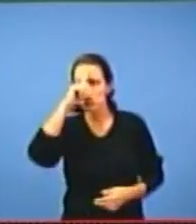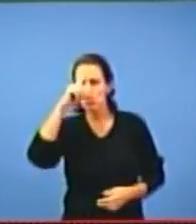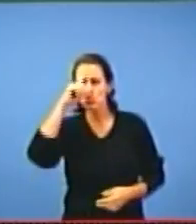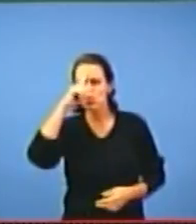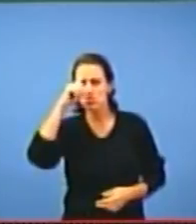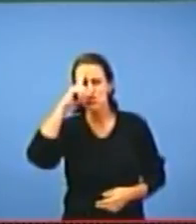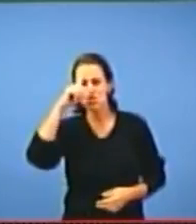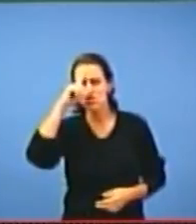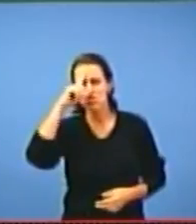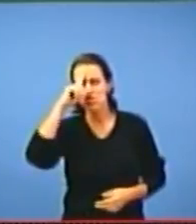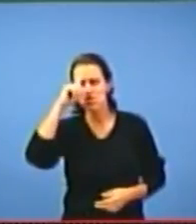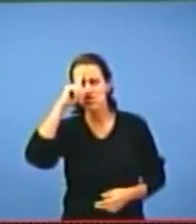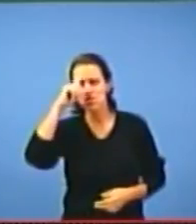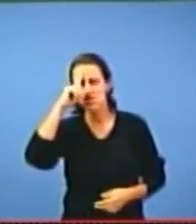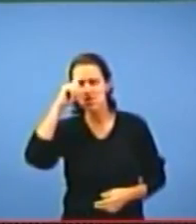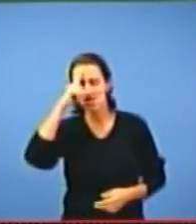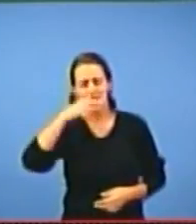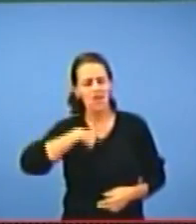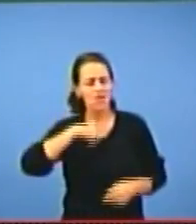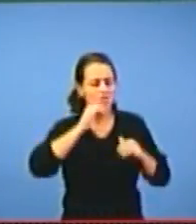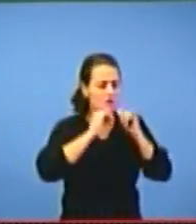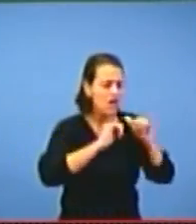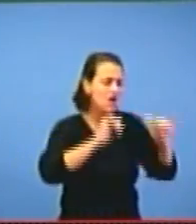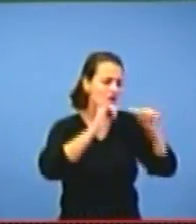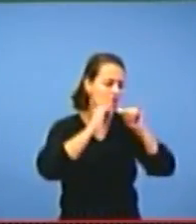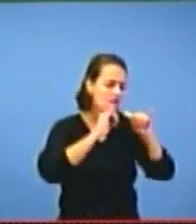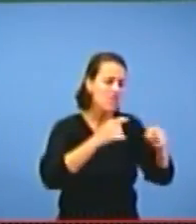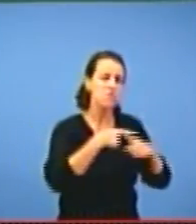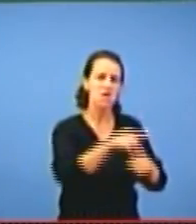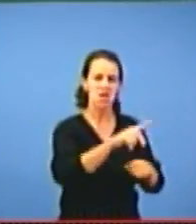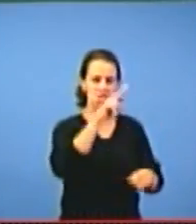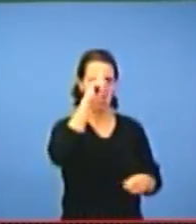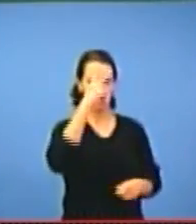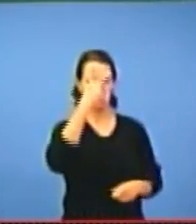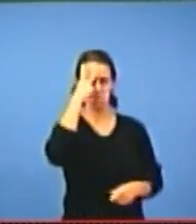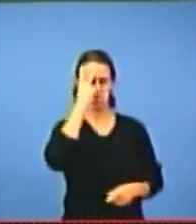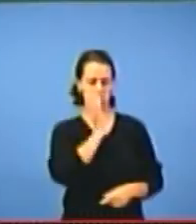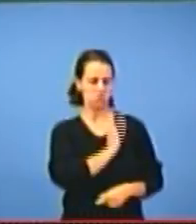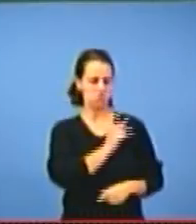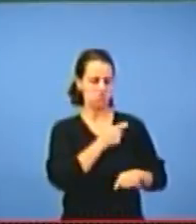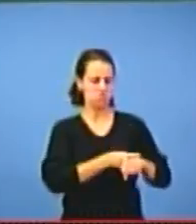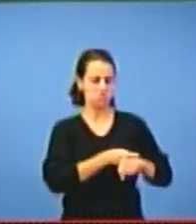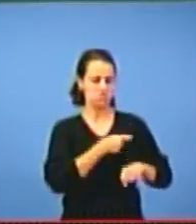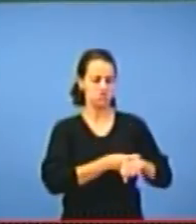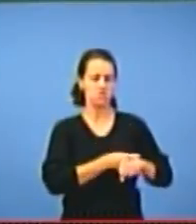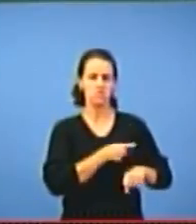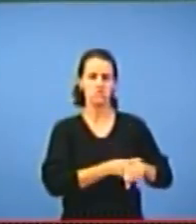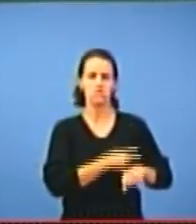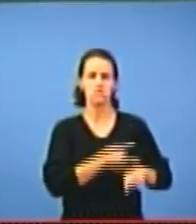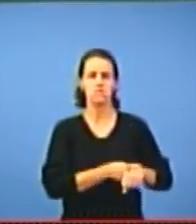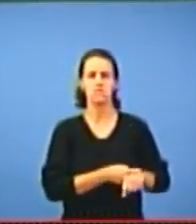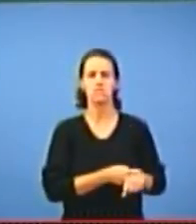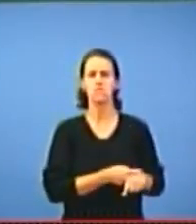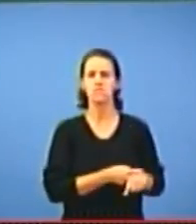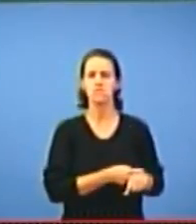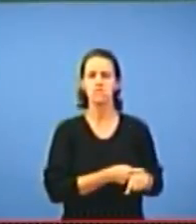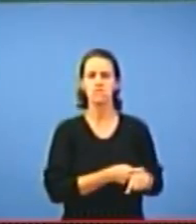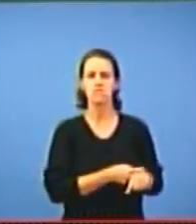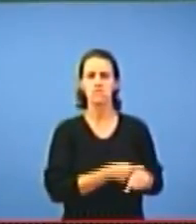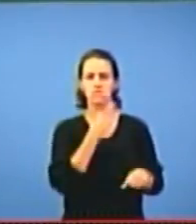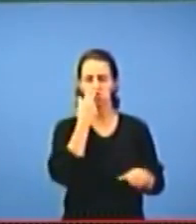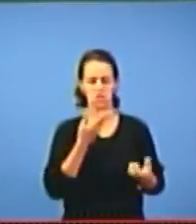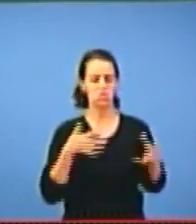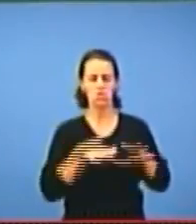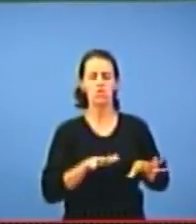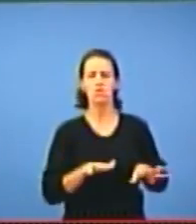los días extendí mi mano a un pueblo rebelde de dura cerviz. El pueblo escuchaba, pero no